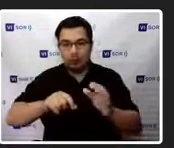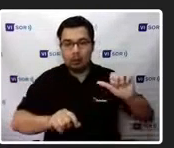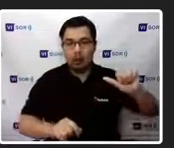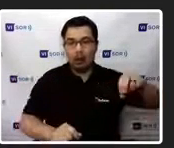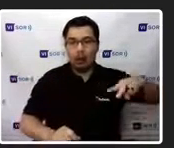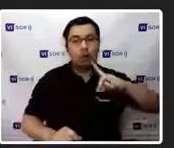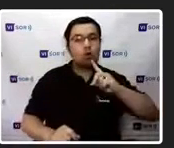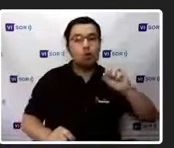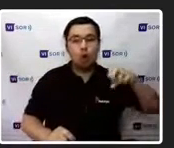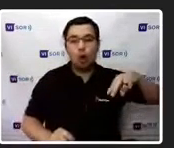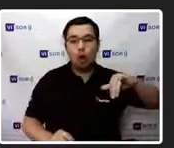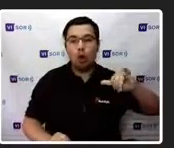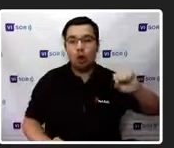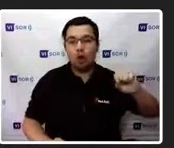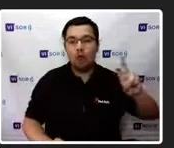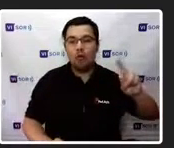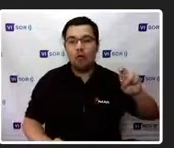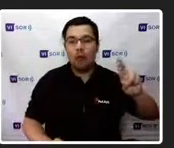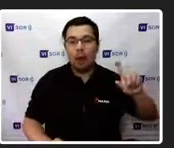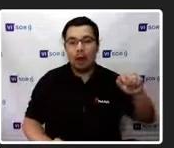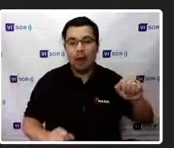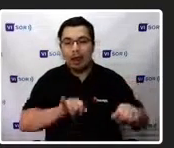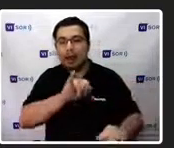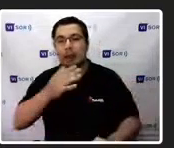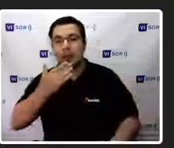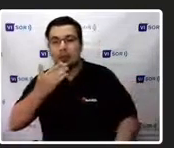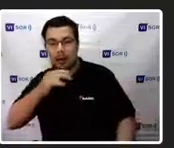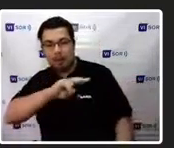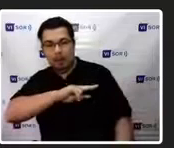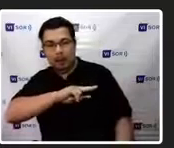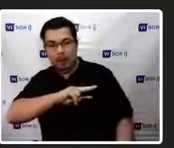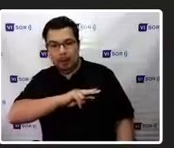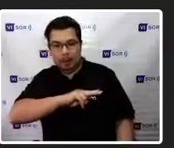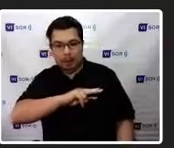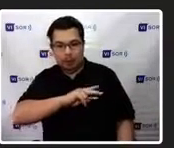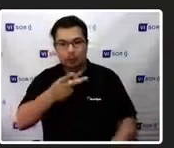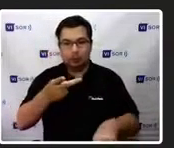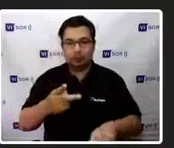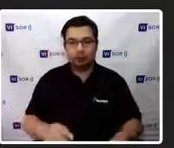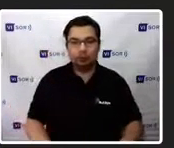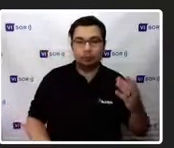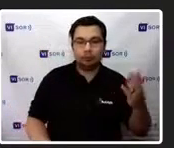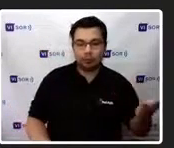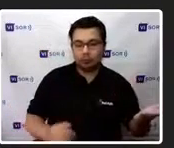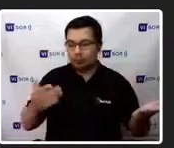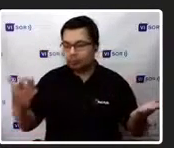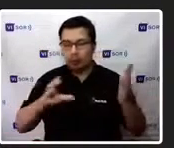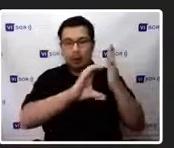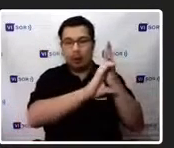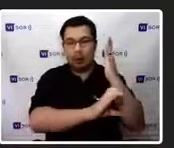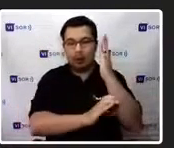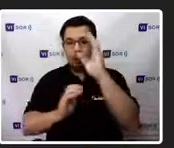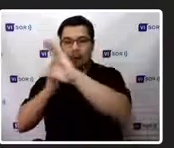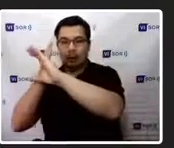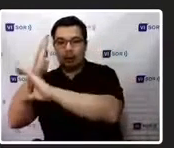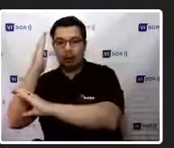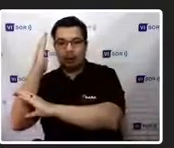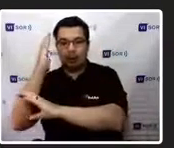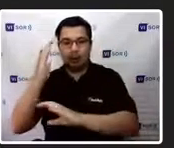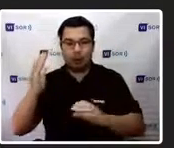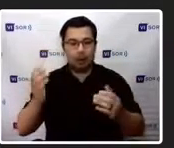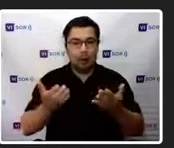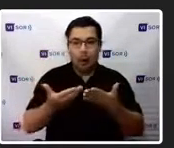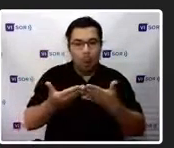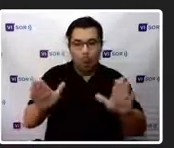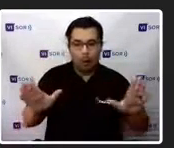¿ya? Y vamos ahora a profundizar en la revisión de la malla del plan de estudios, un poco para que puedan entender